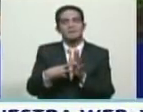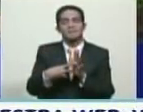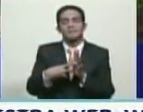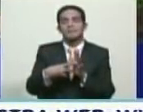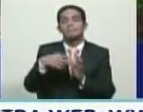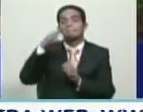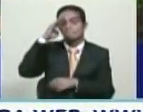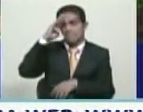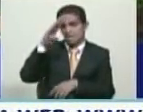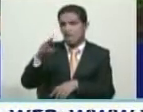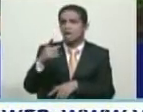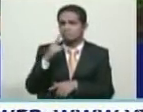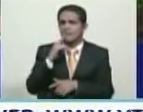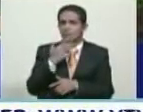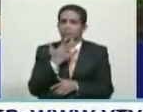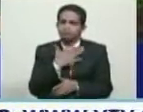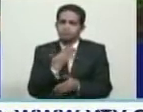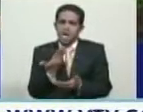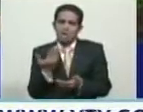la mesa.